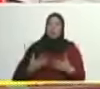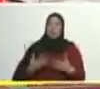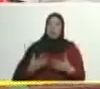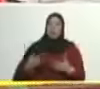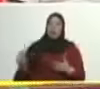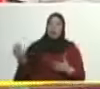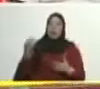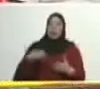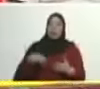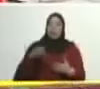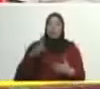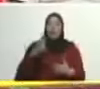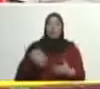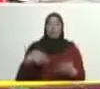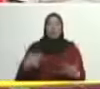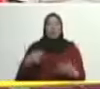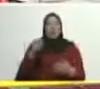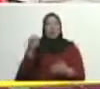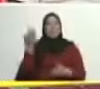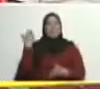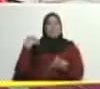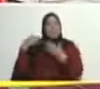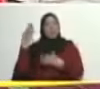más allá del más allá,